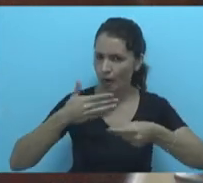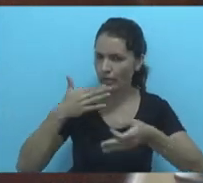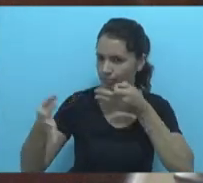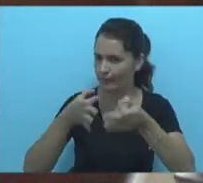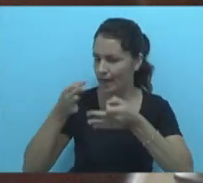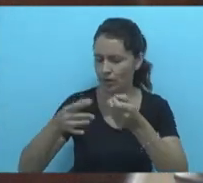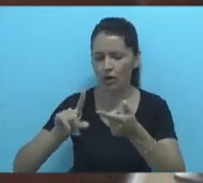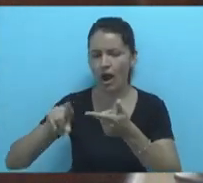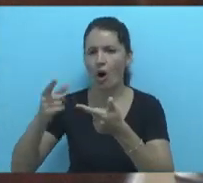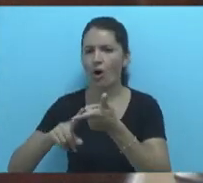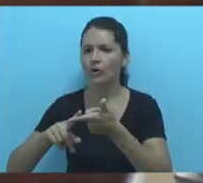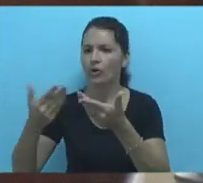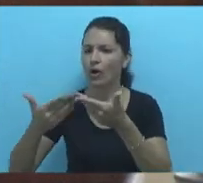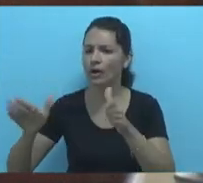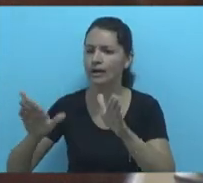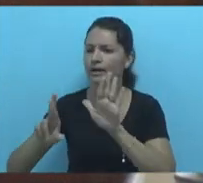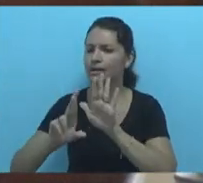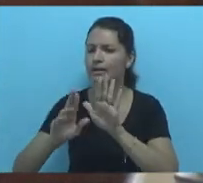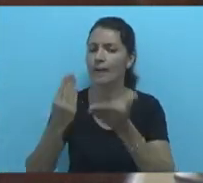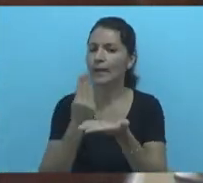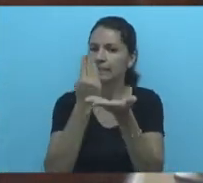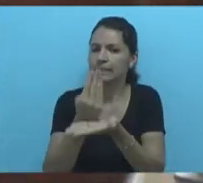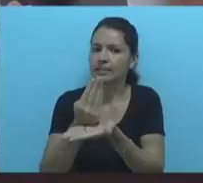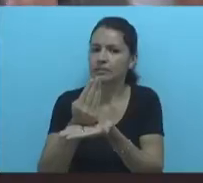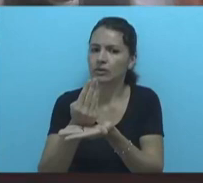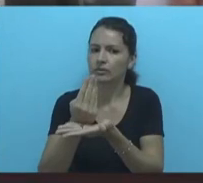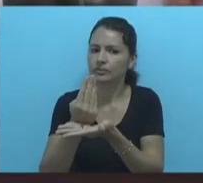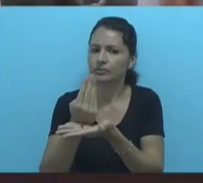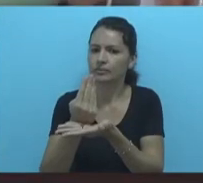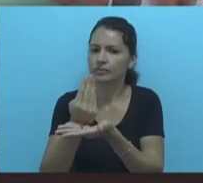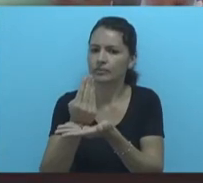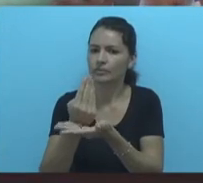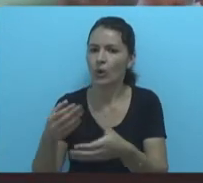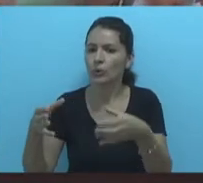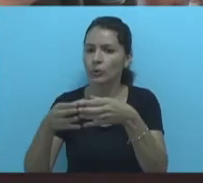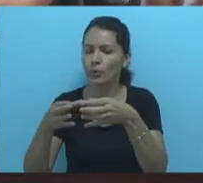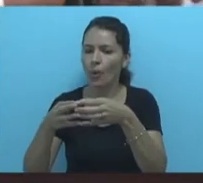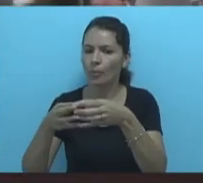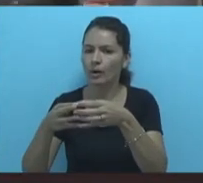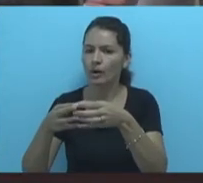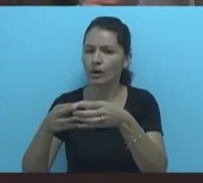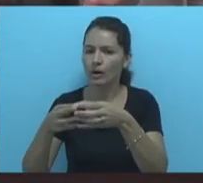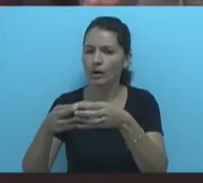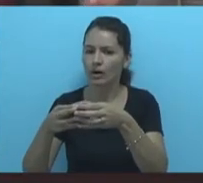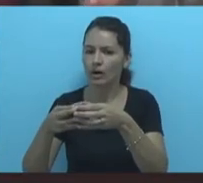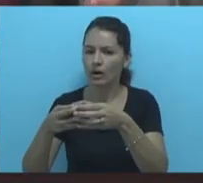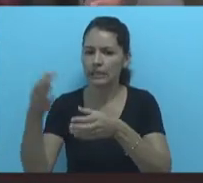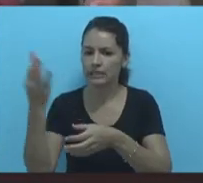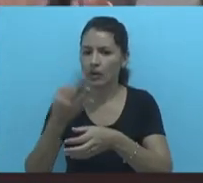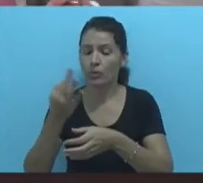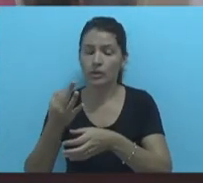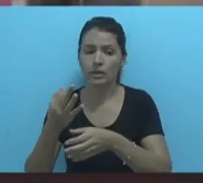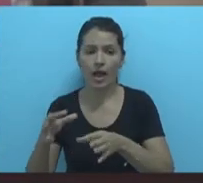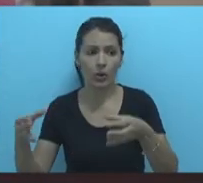lado, la ampliación de la representación ante la Junta Provincial de Seguridad de la delegación que va por